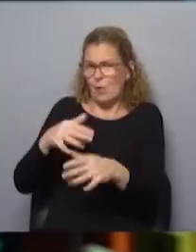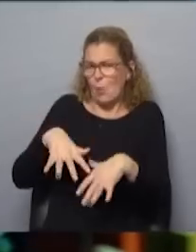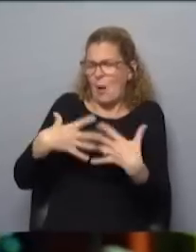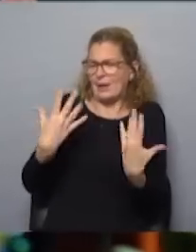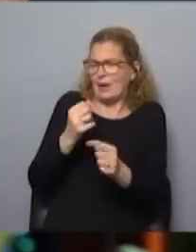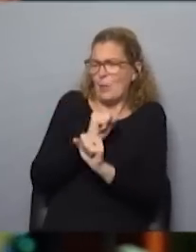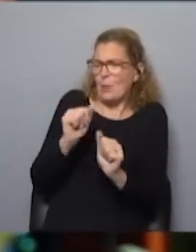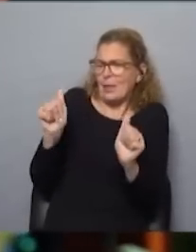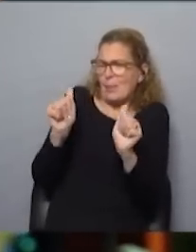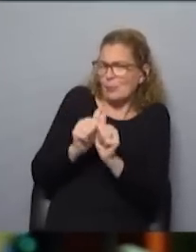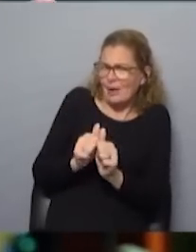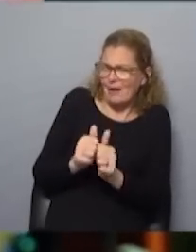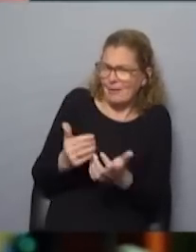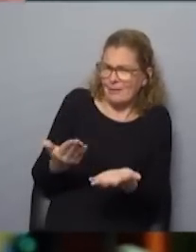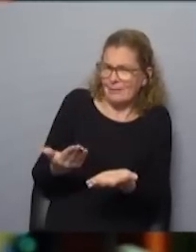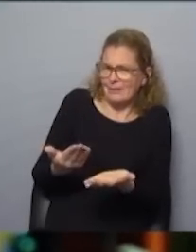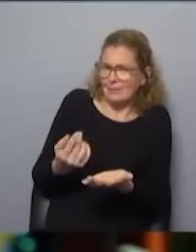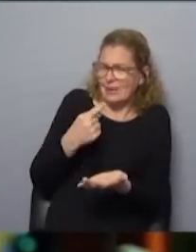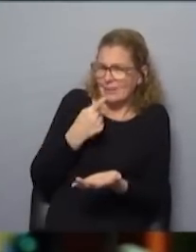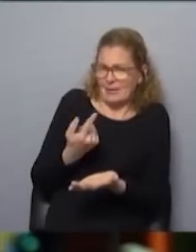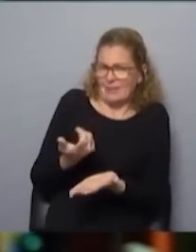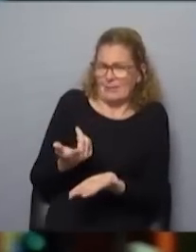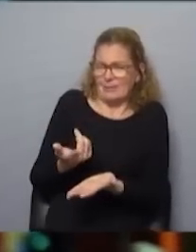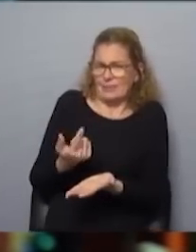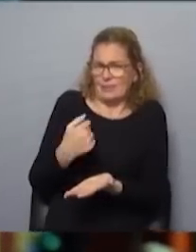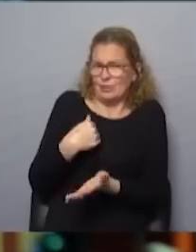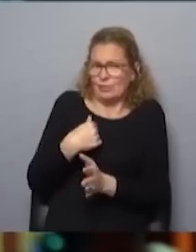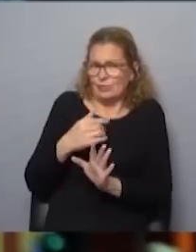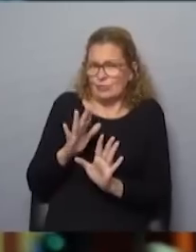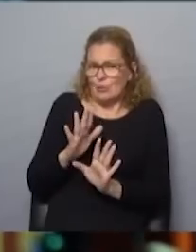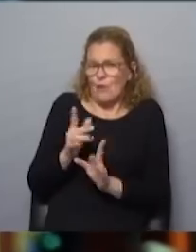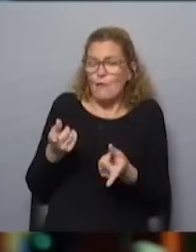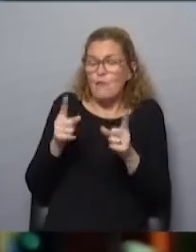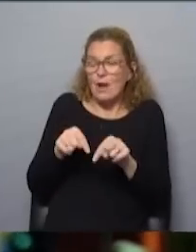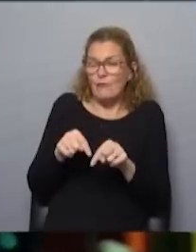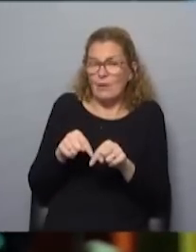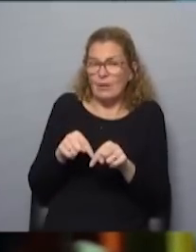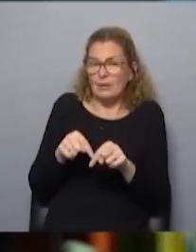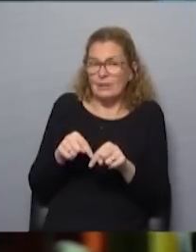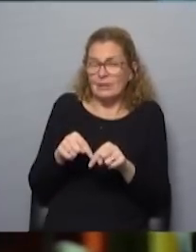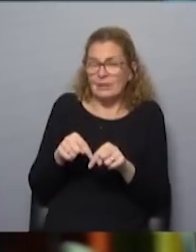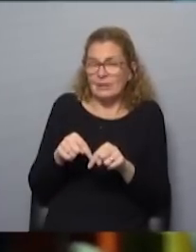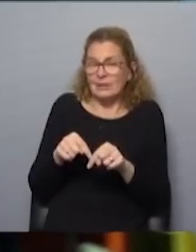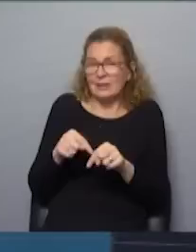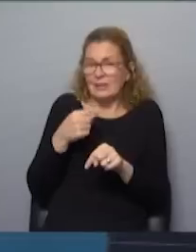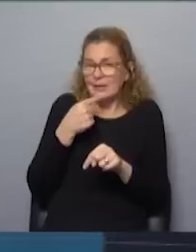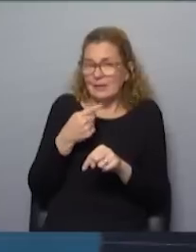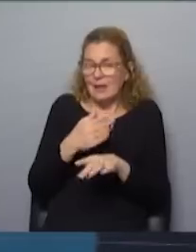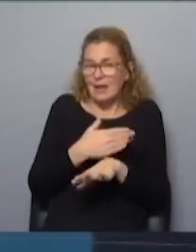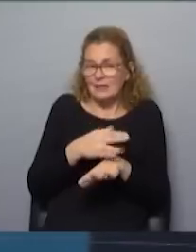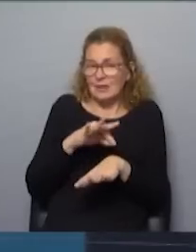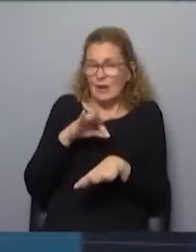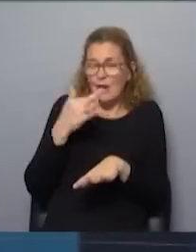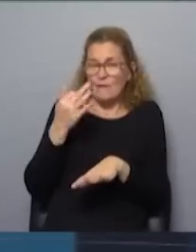asesorar de alp y yo vuelva vuelvo a lo que decía el doctor